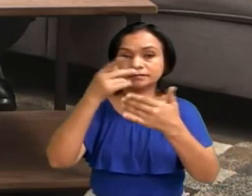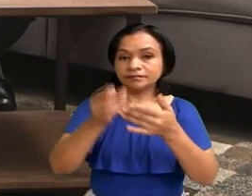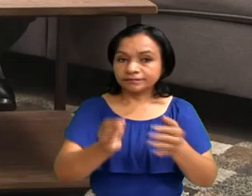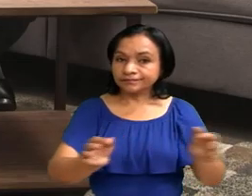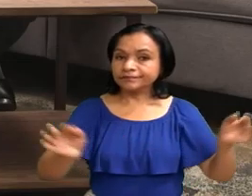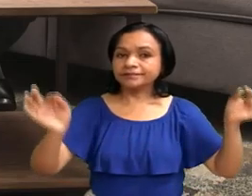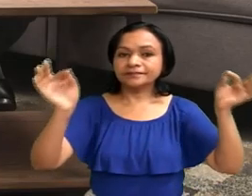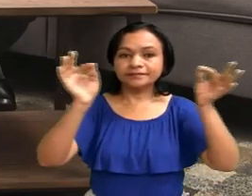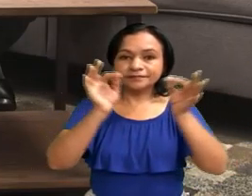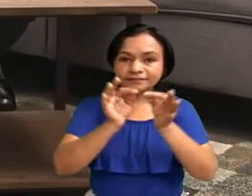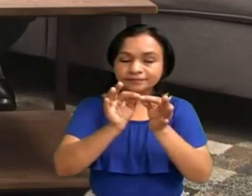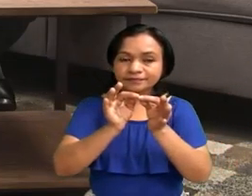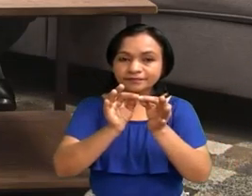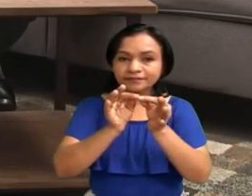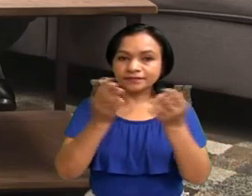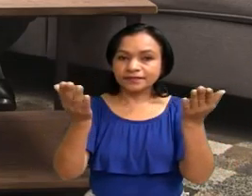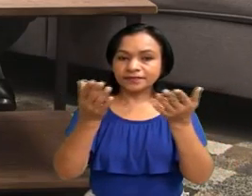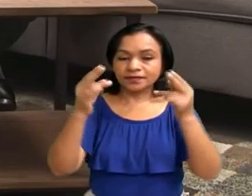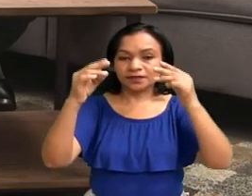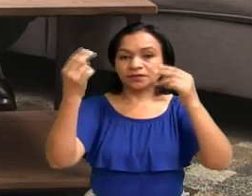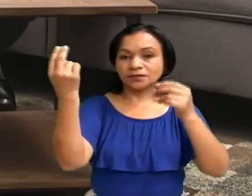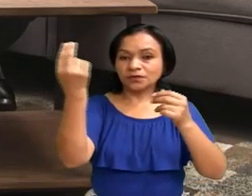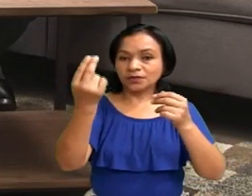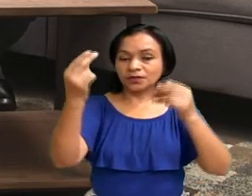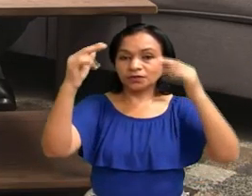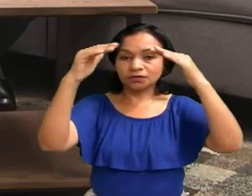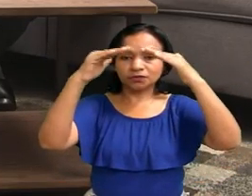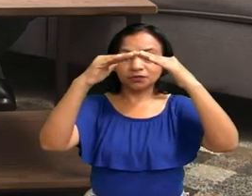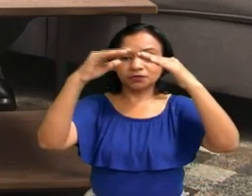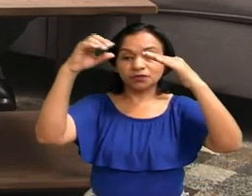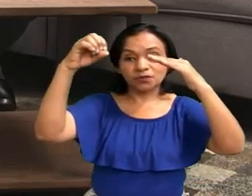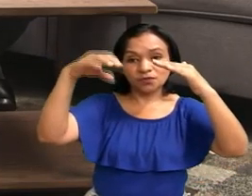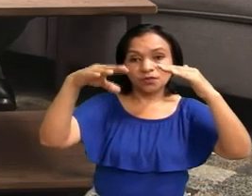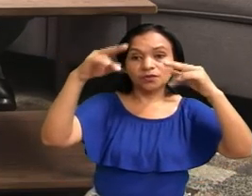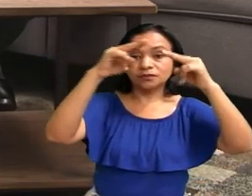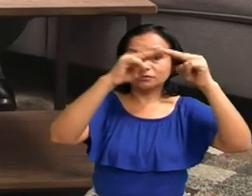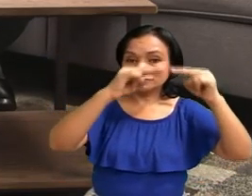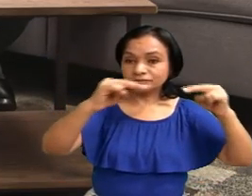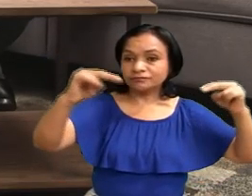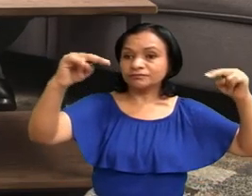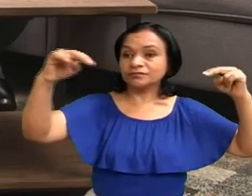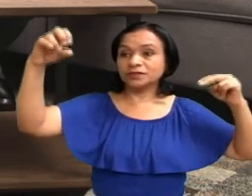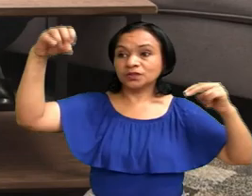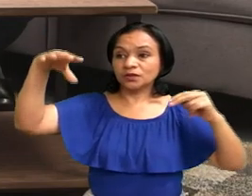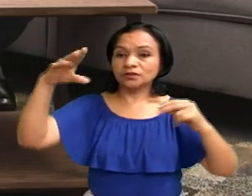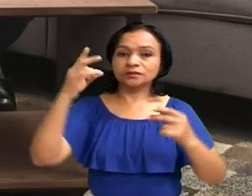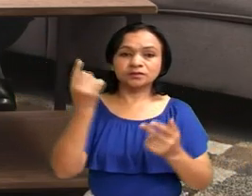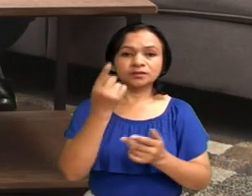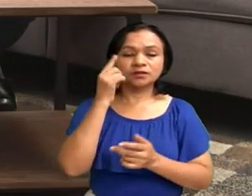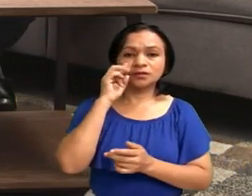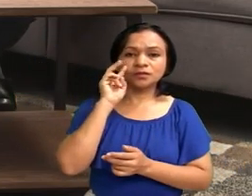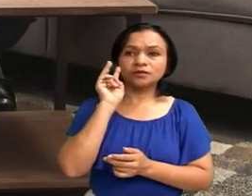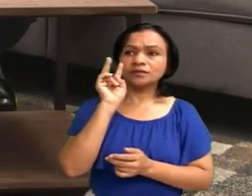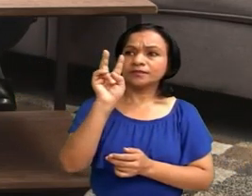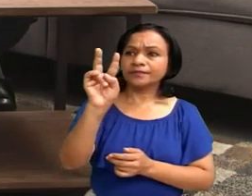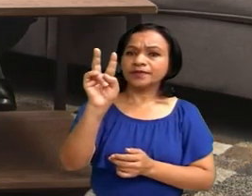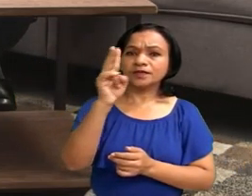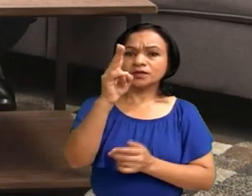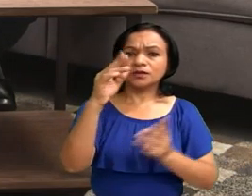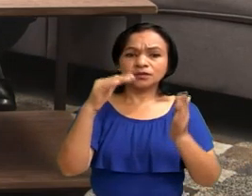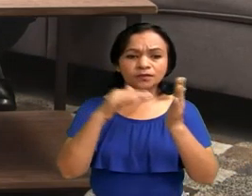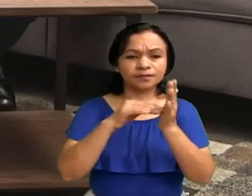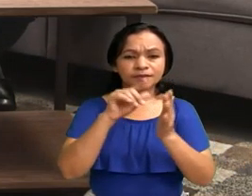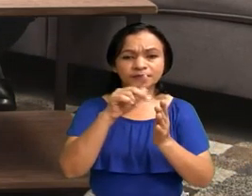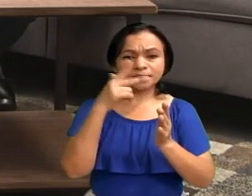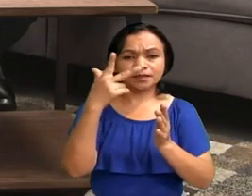es el programa de eficiencia energética, ¿verdad? Entonces, luminaria, si solo miráramos lo que hemos instalado 2018 y lo que